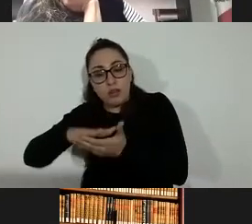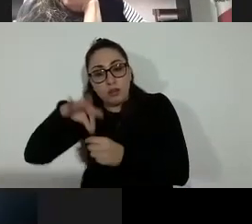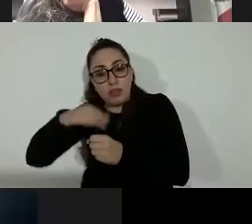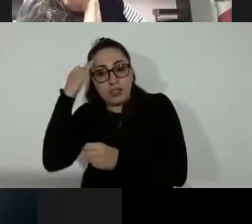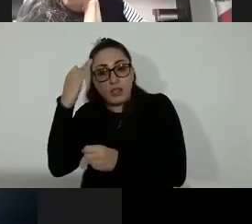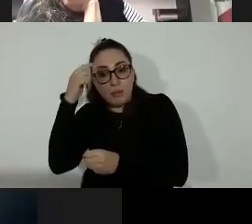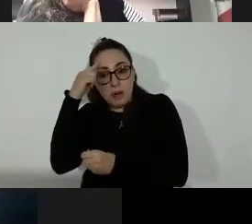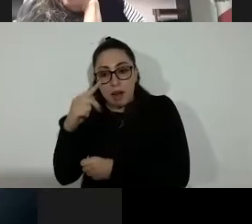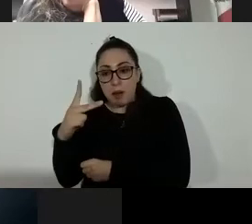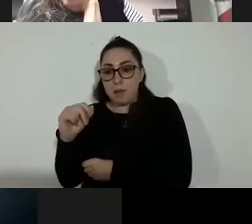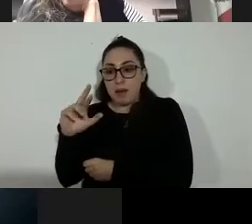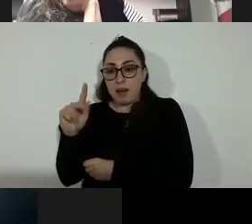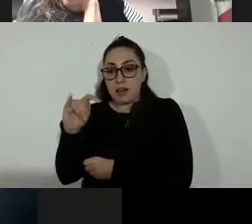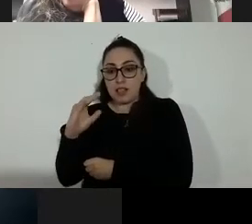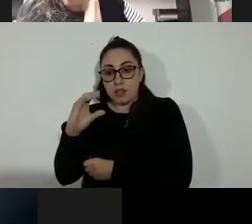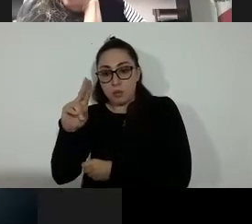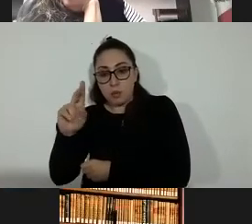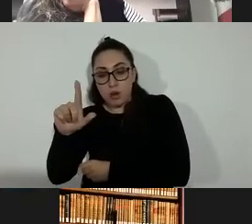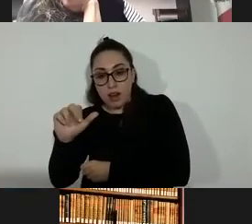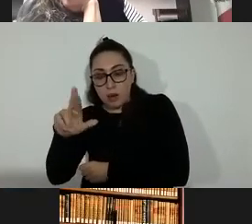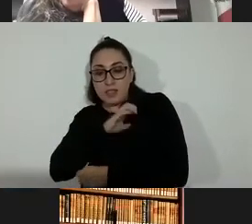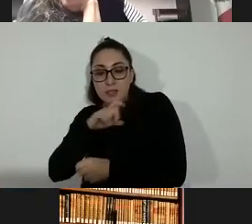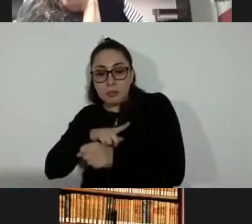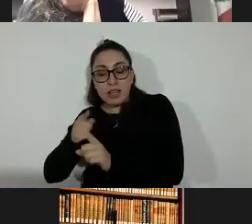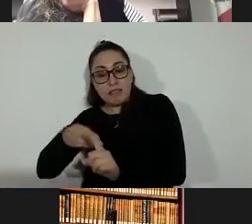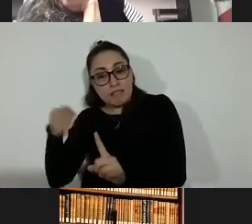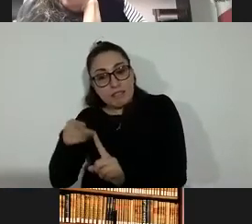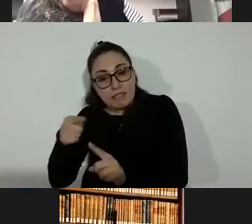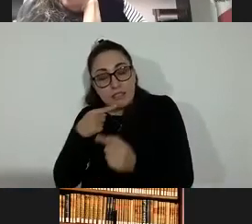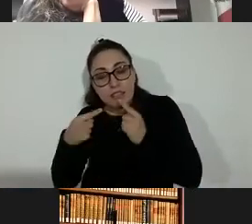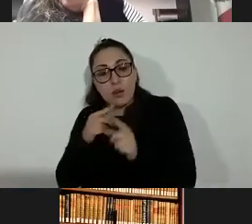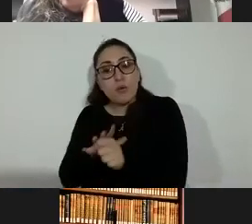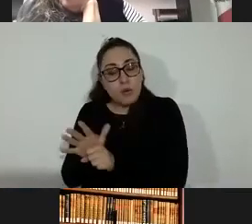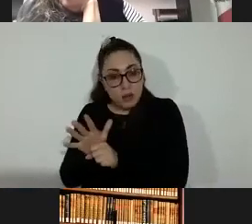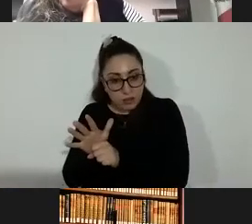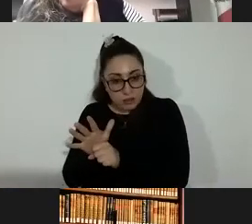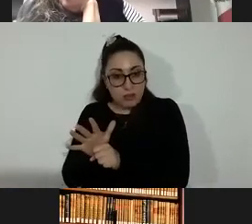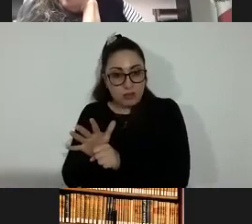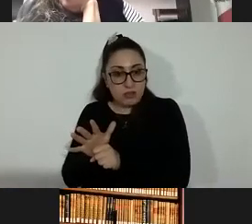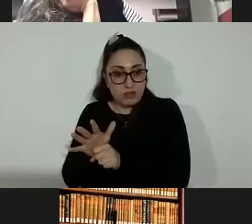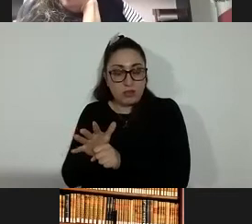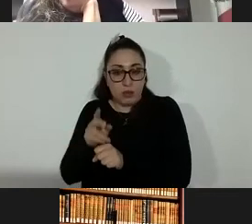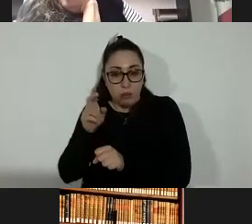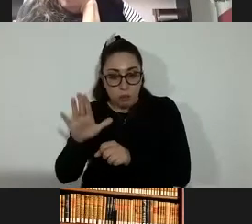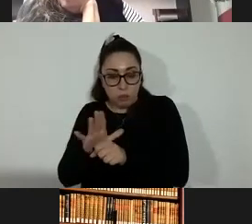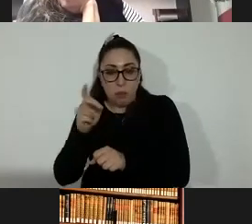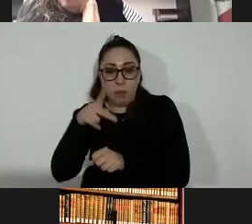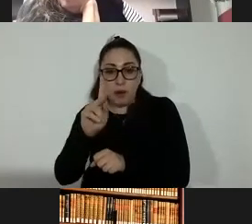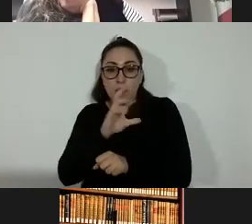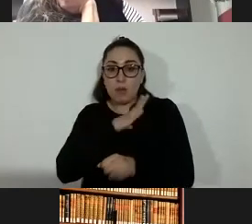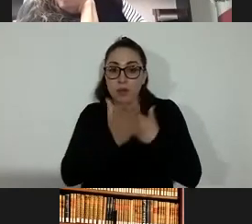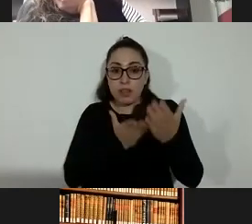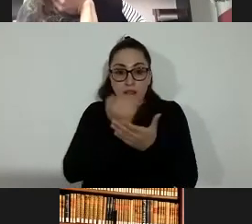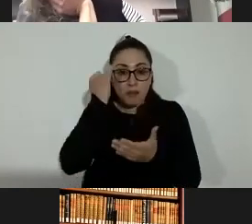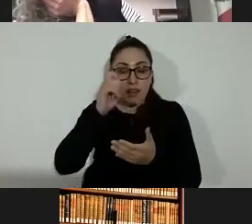se apartan para discutir particularmente ese espacio normativo que está en debate. Ahora